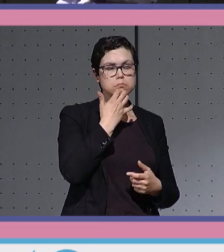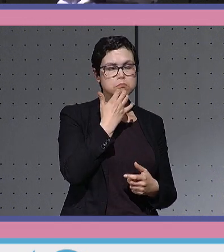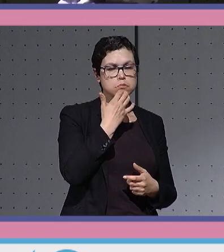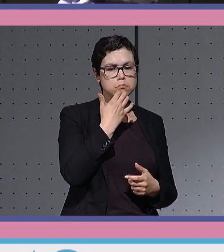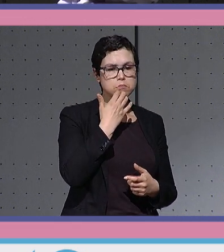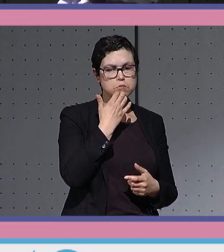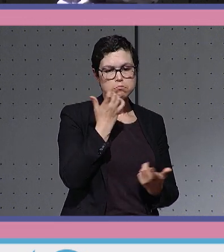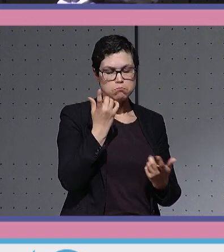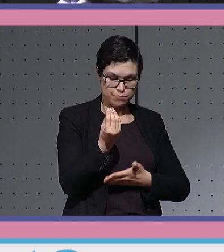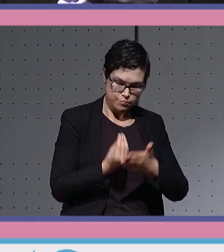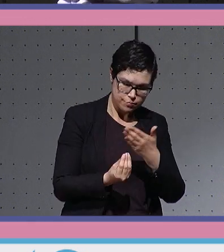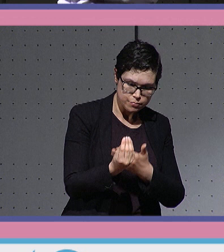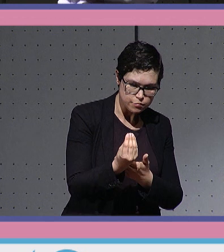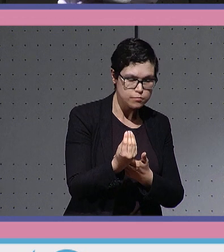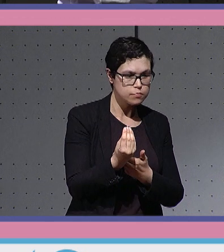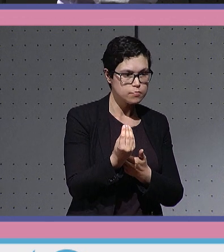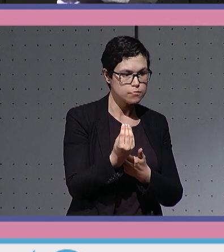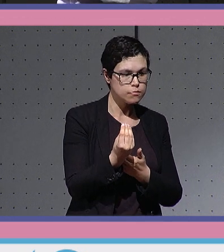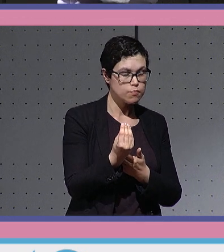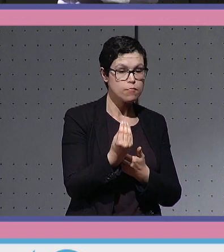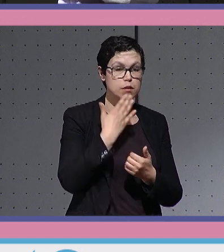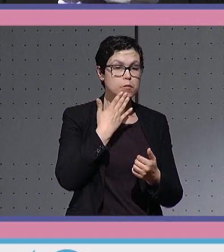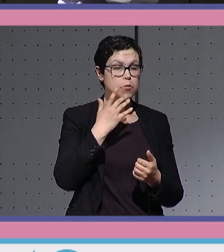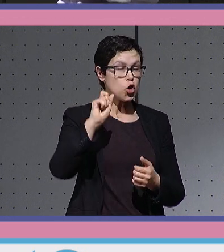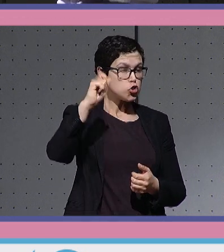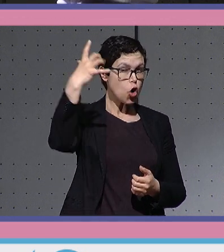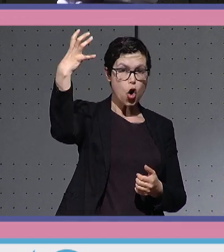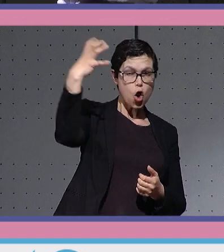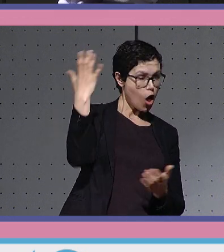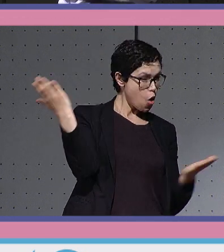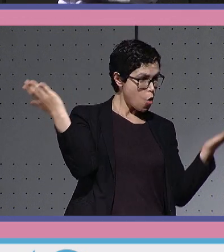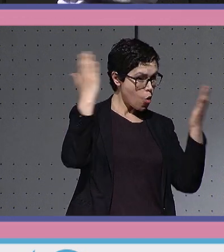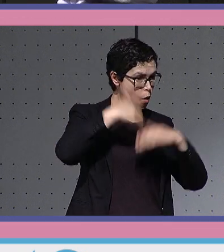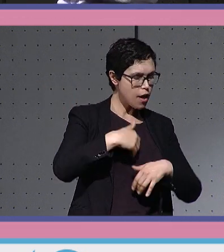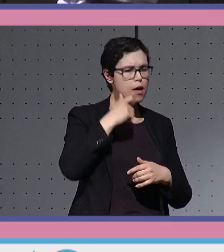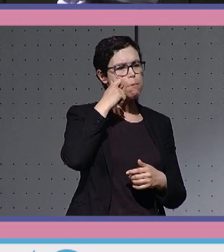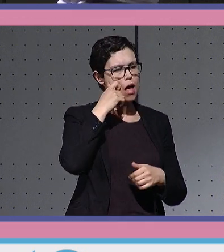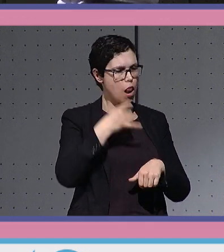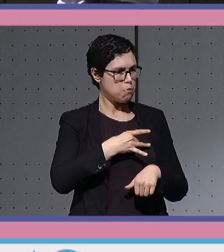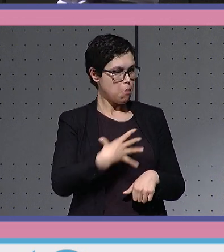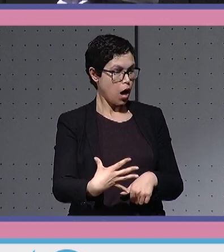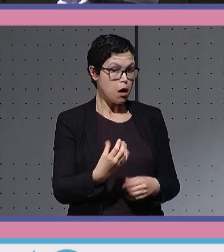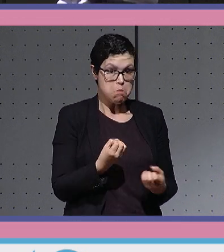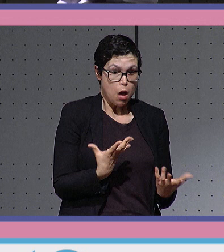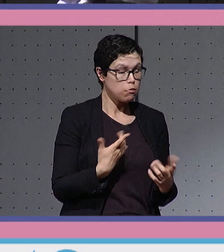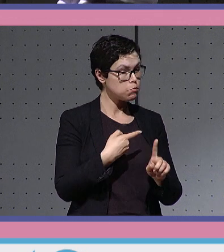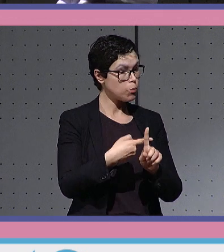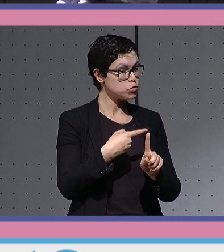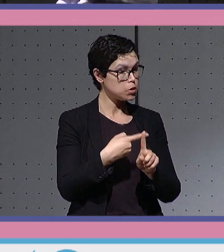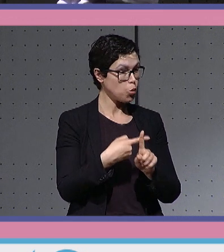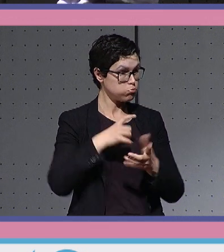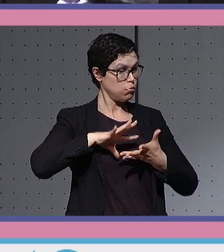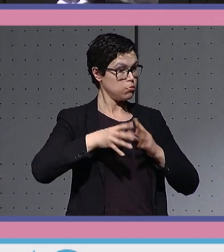aparezca una mutación de piel blanca en un sitio donde no hay sol. Eso es positivo. Claro que como esa mutación